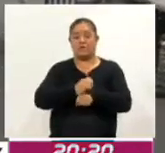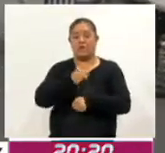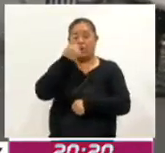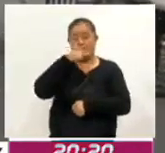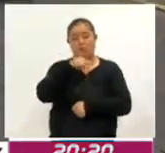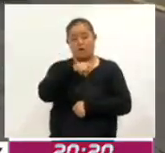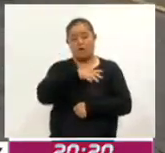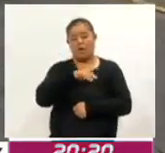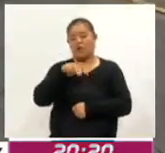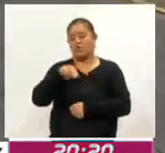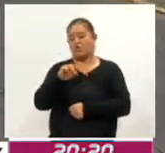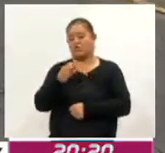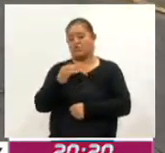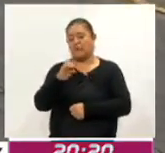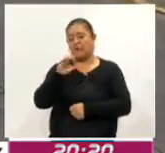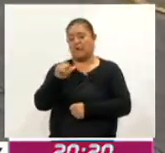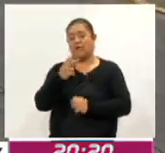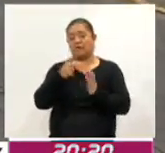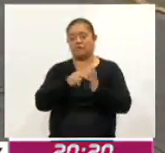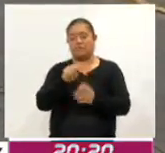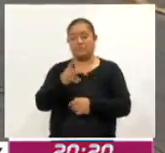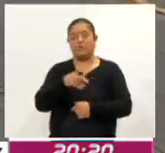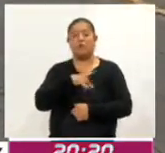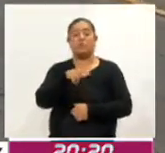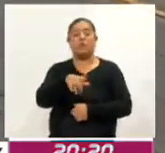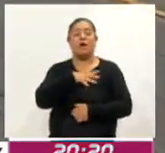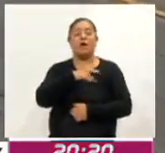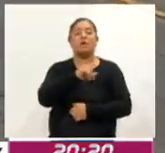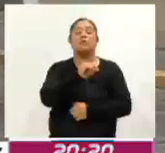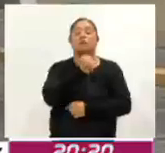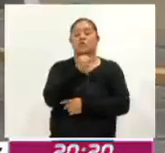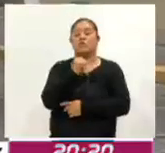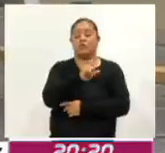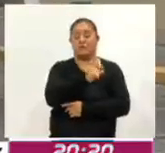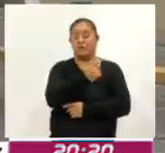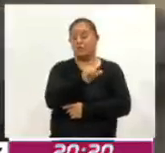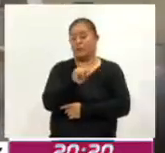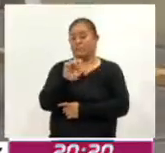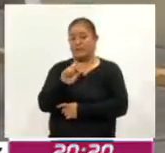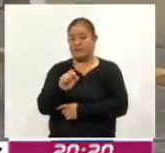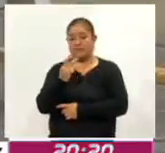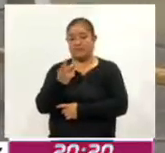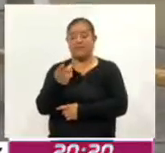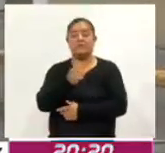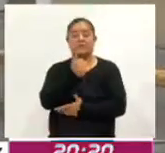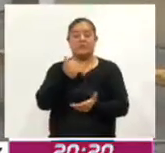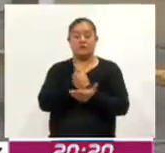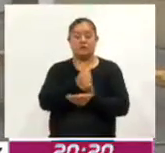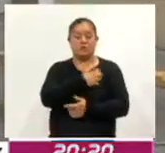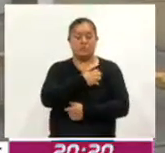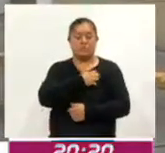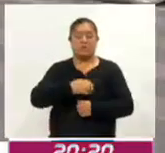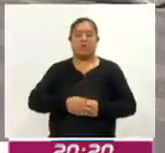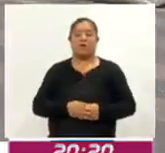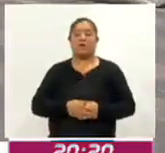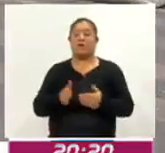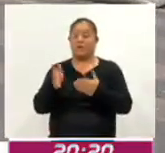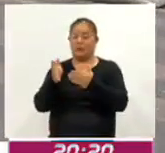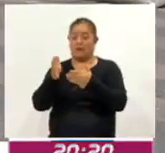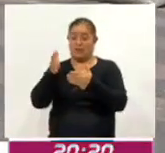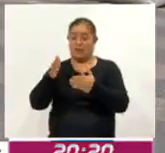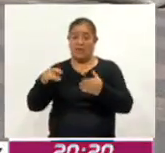Selectivo Olímpico Norseca 2024, que se realizará del 21 al 23 de junio en la ciudad capital. Durante el fin de